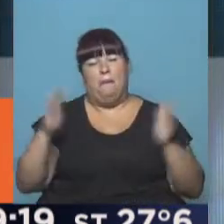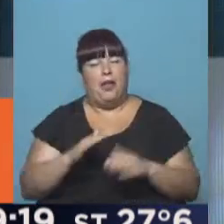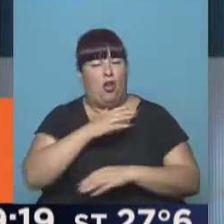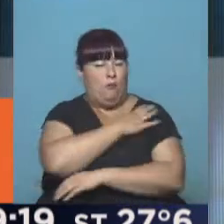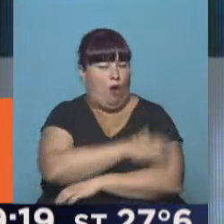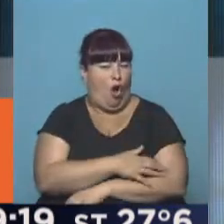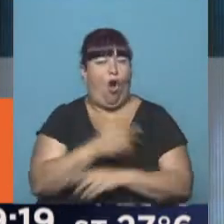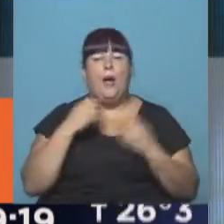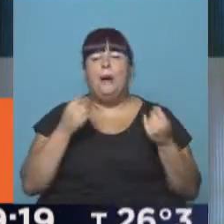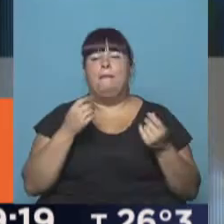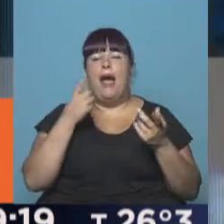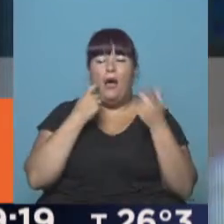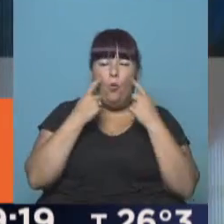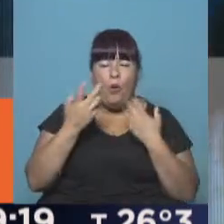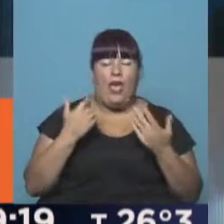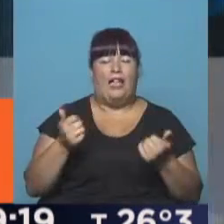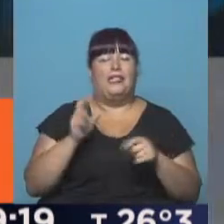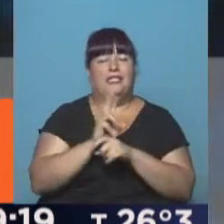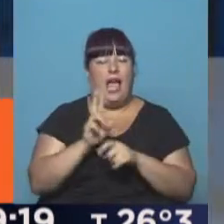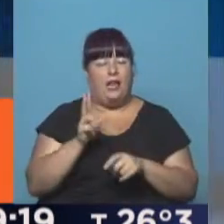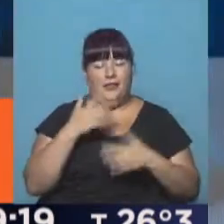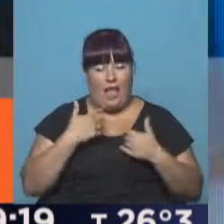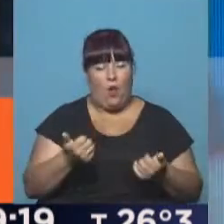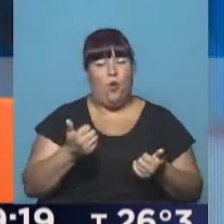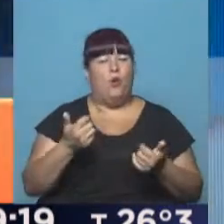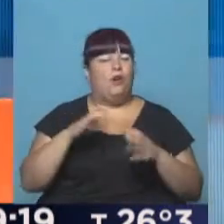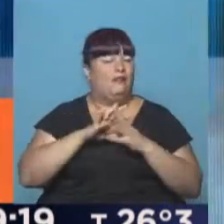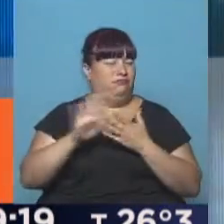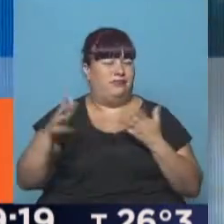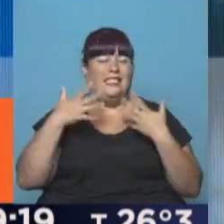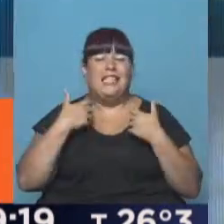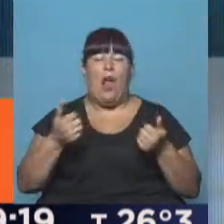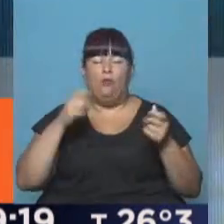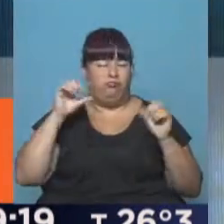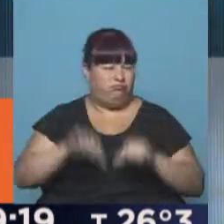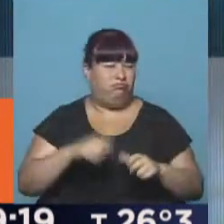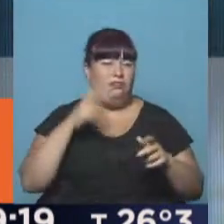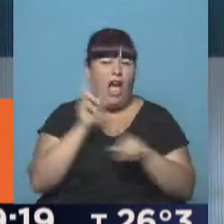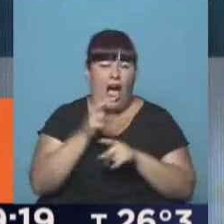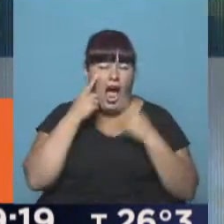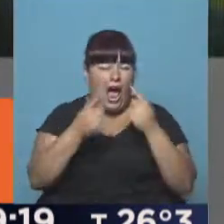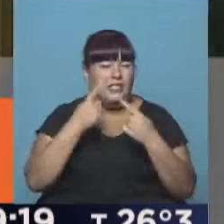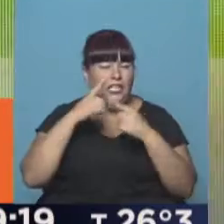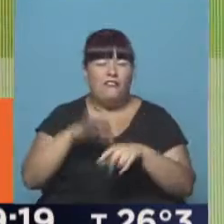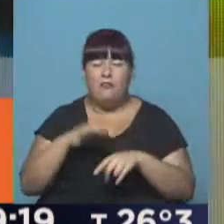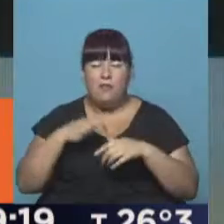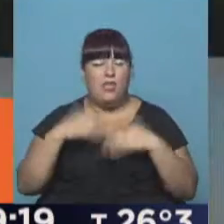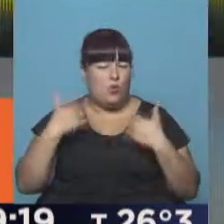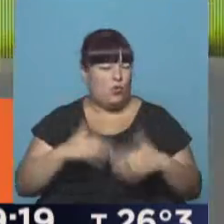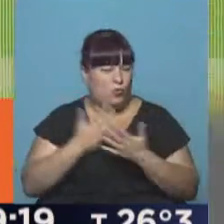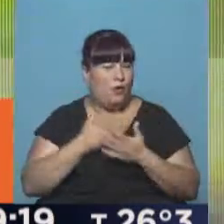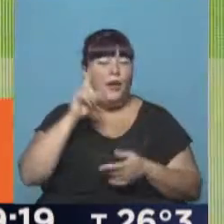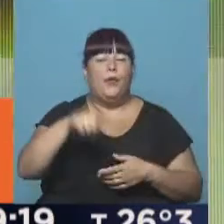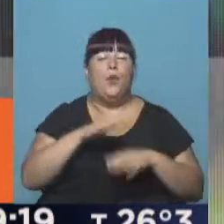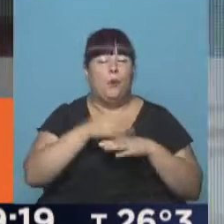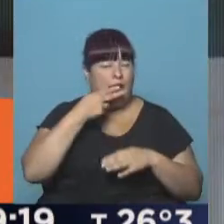pobreza, para hacer prevención en salud. Está desangrando al sistema de salud atender todas estas enfermedades que